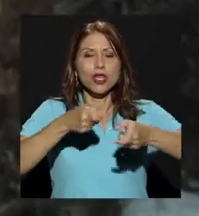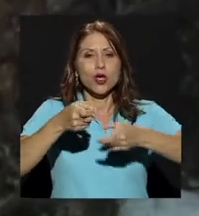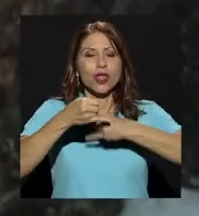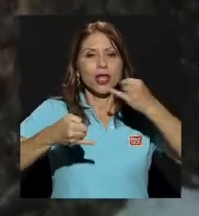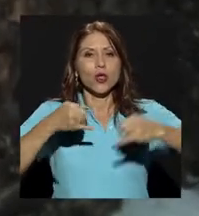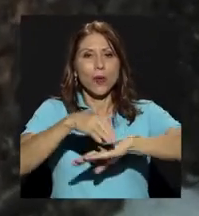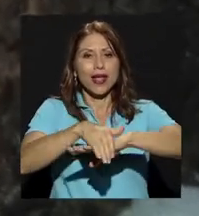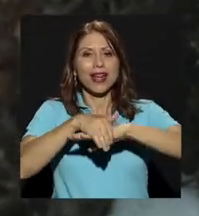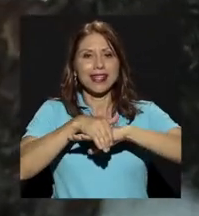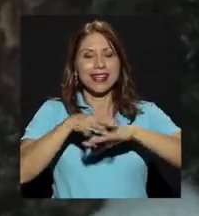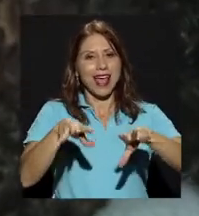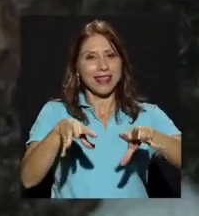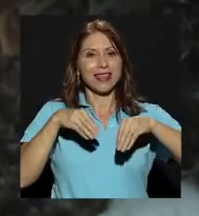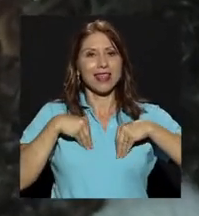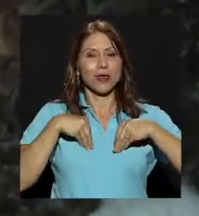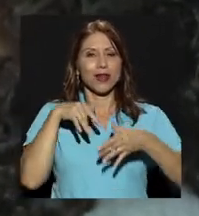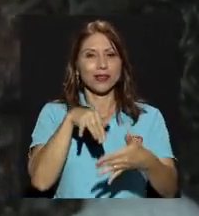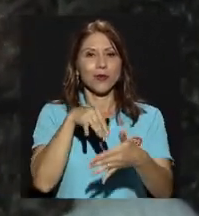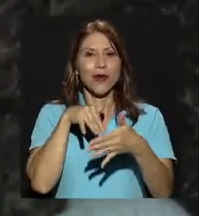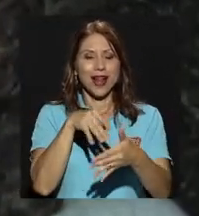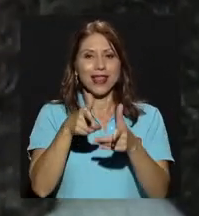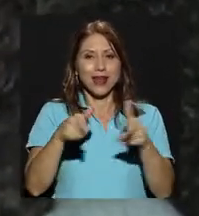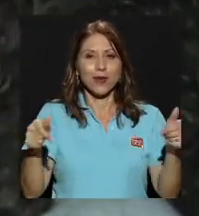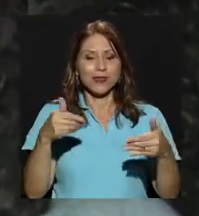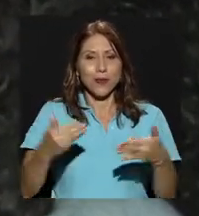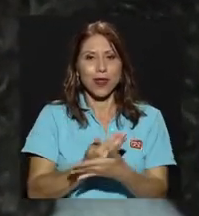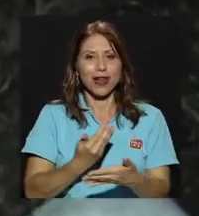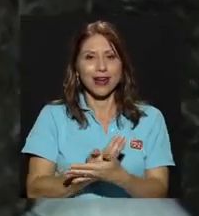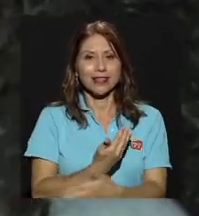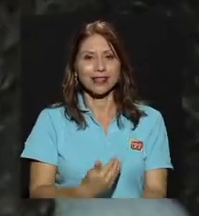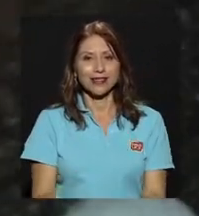en la Escuela de Lenguas Modernas.